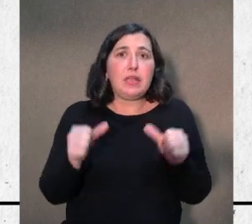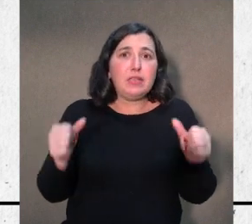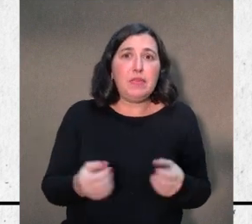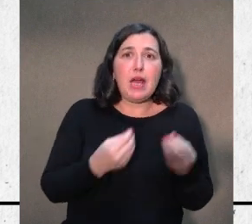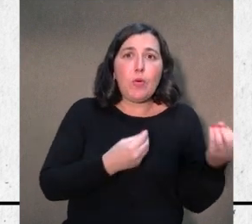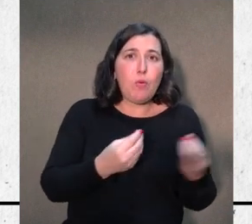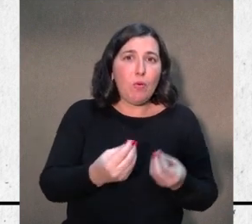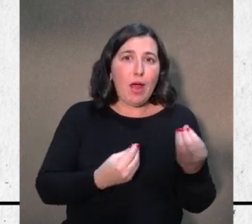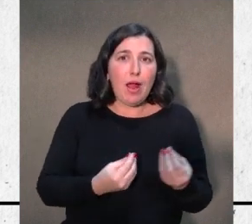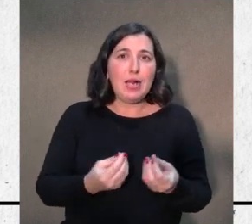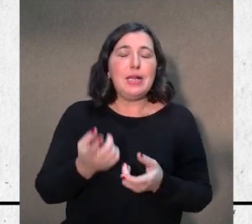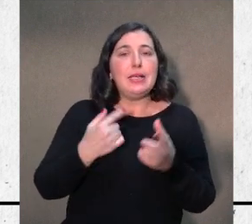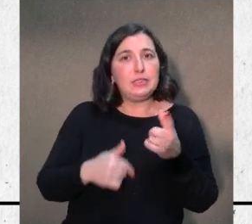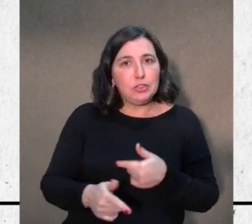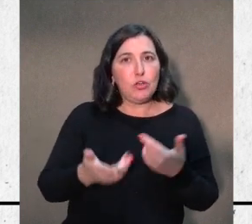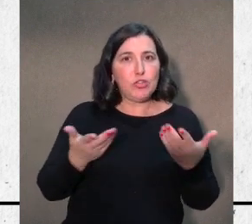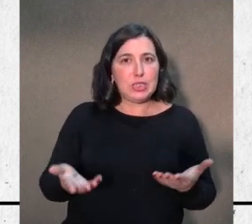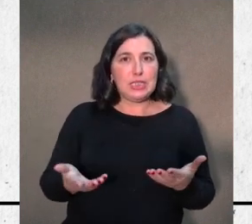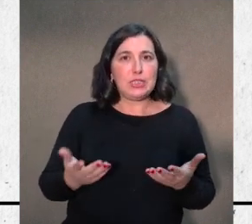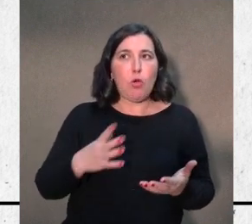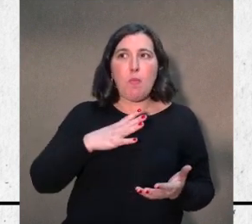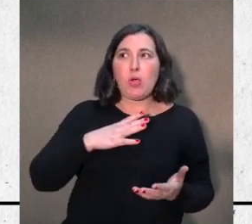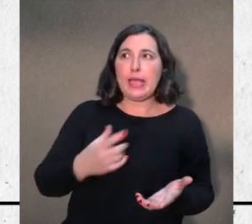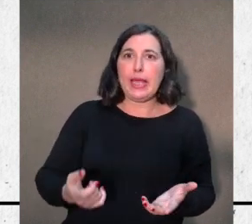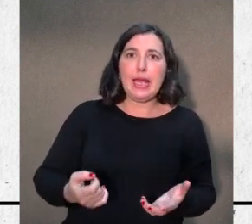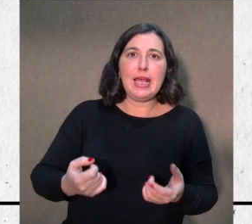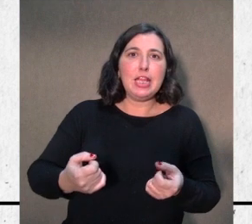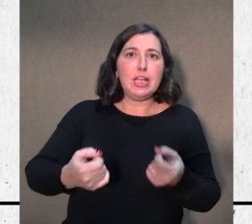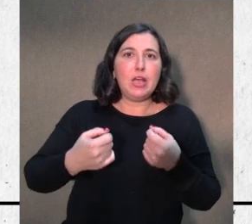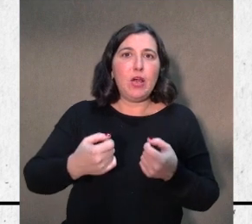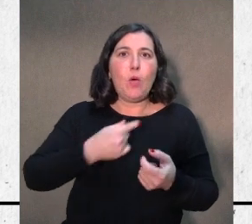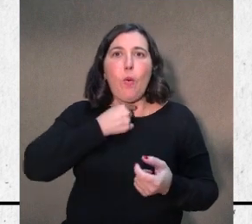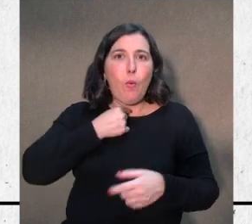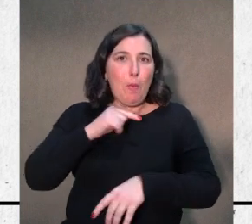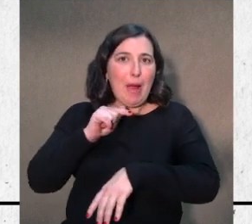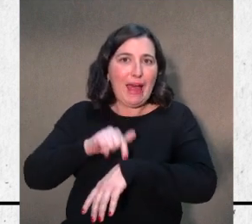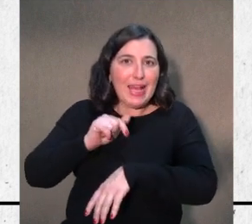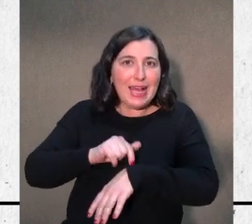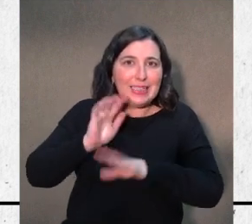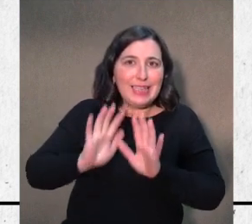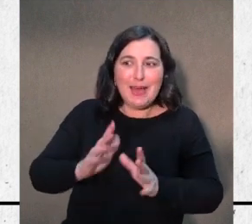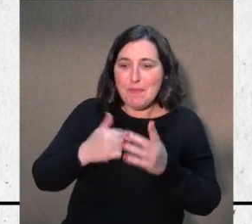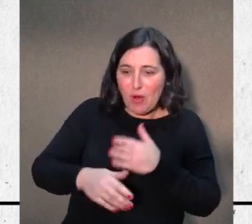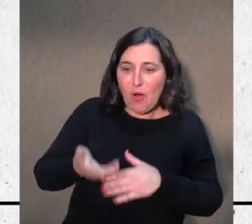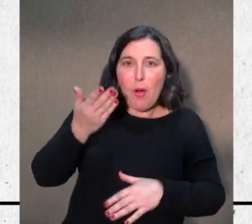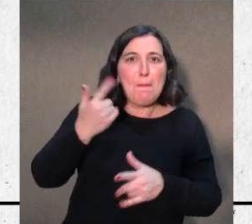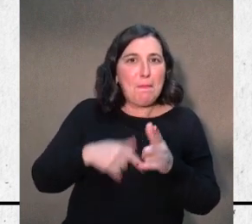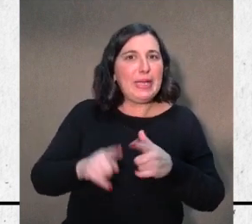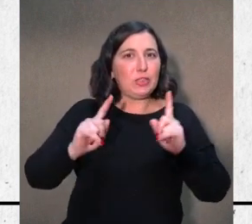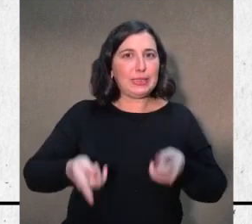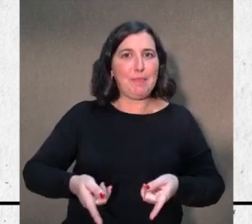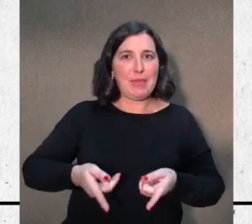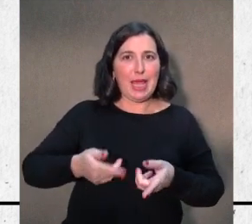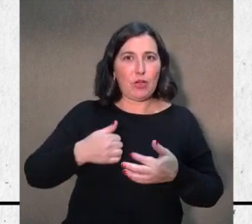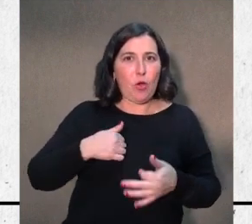también te genera una disciplina, y bueno, que es lo que nos acompaña. Exactamente, entonces creo que en